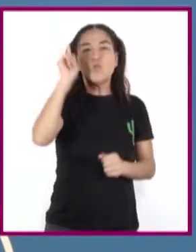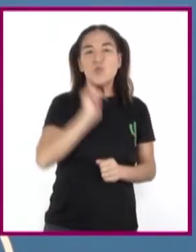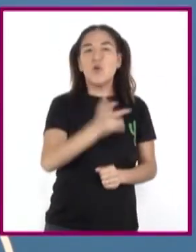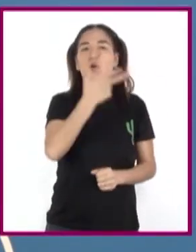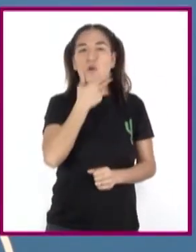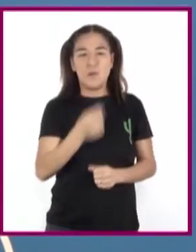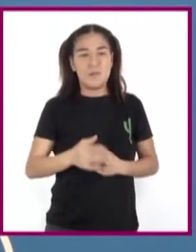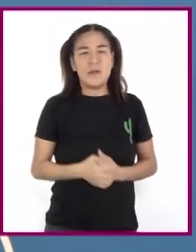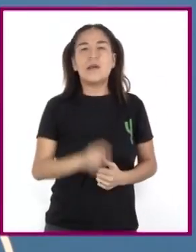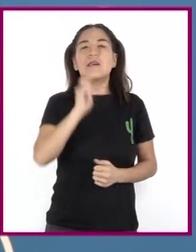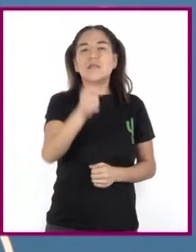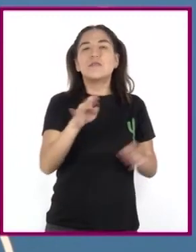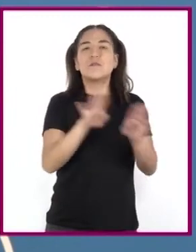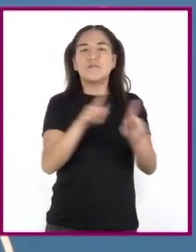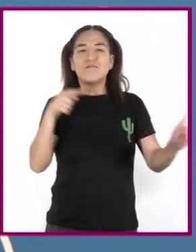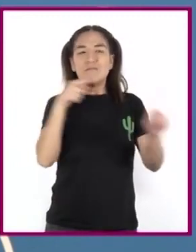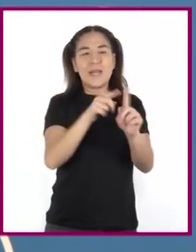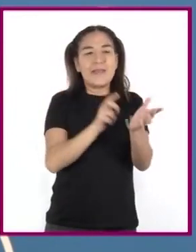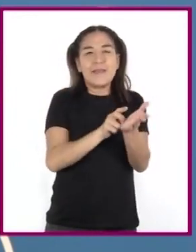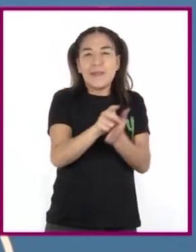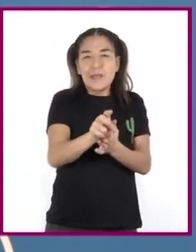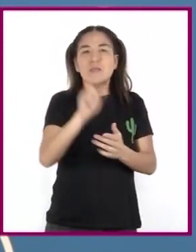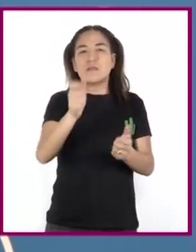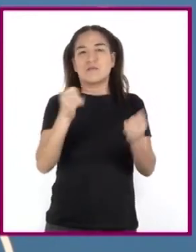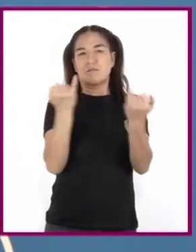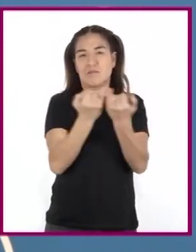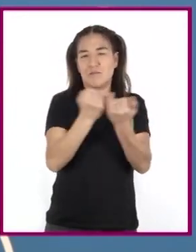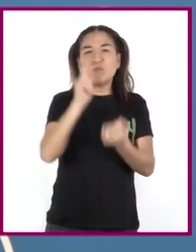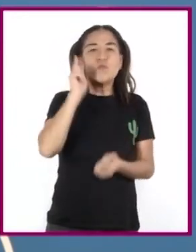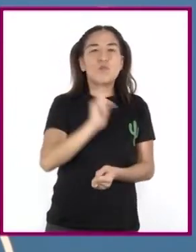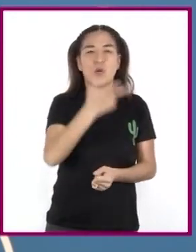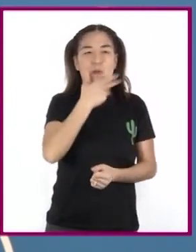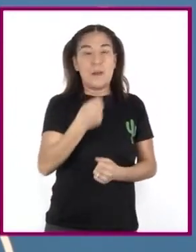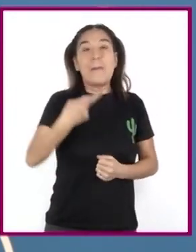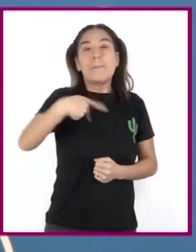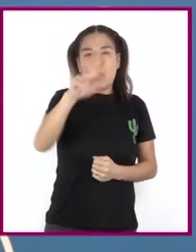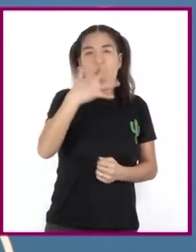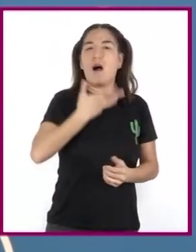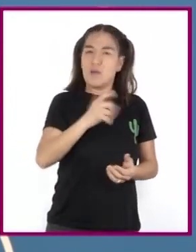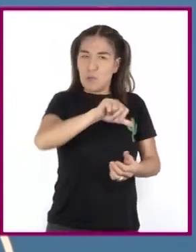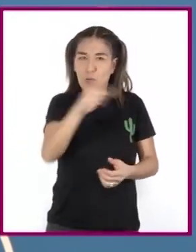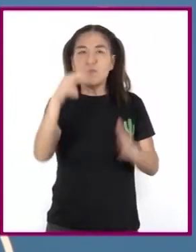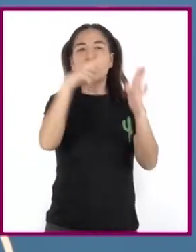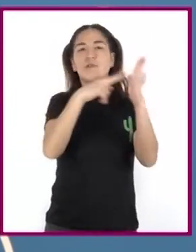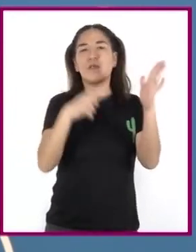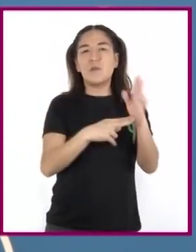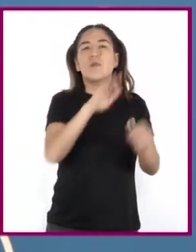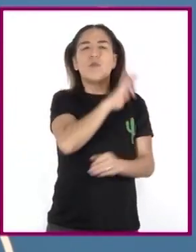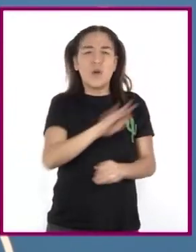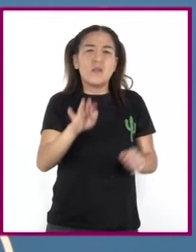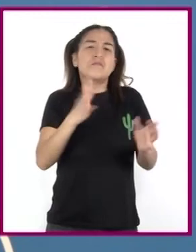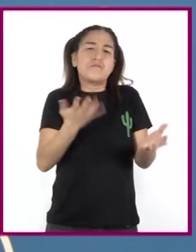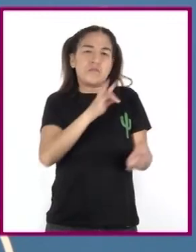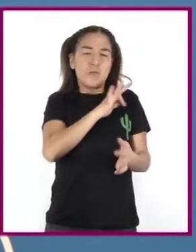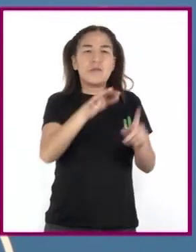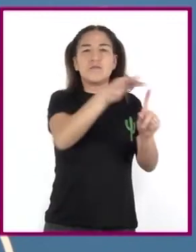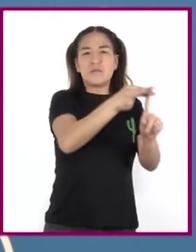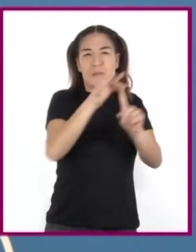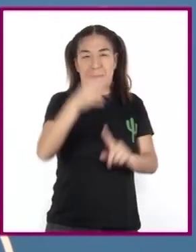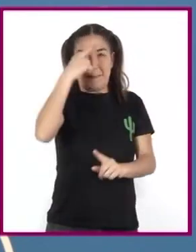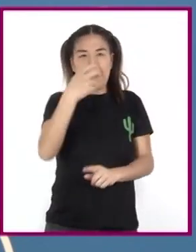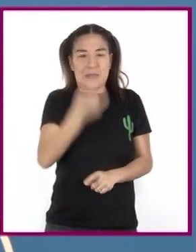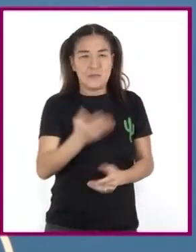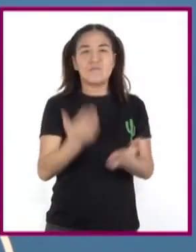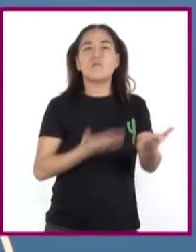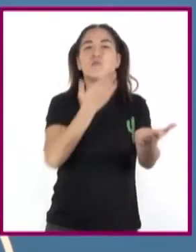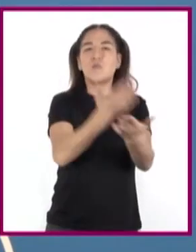Hombres es la que sustenta el derecho a la igualdad de género, pero existen otras normas a las que se pueden recurrir con este